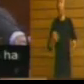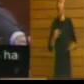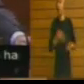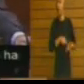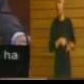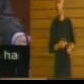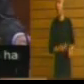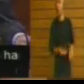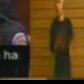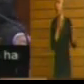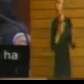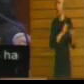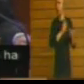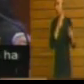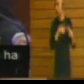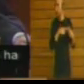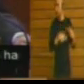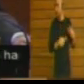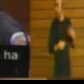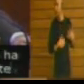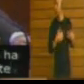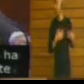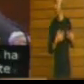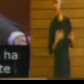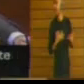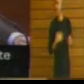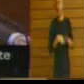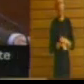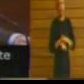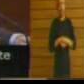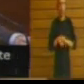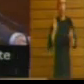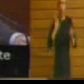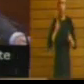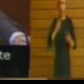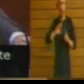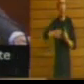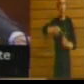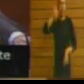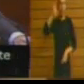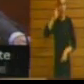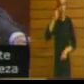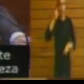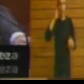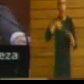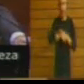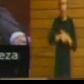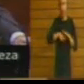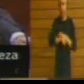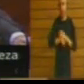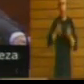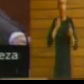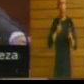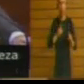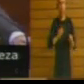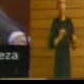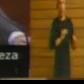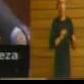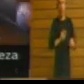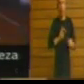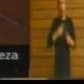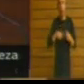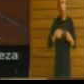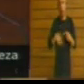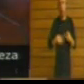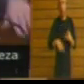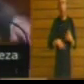y otro tipo de cuestiones, la gestión educativa. A la cabeza, la gestión educativa, y todas las demás cuestiones también